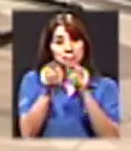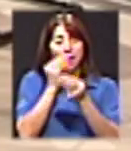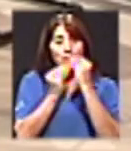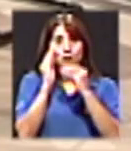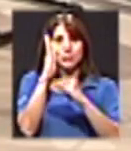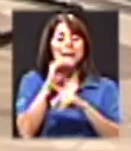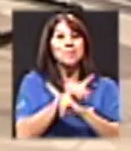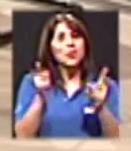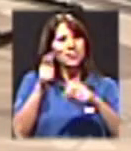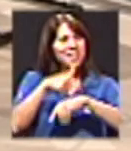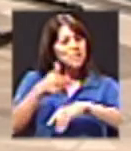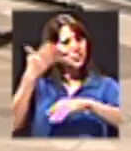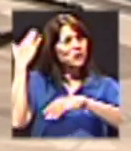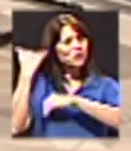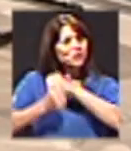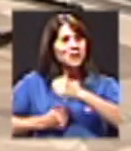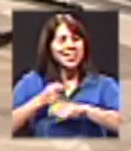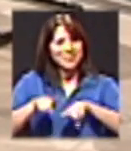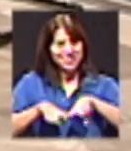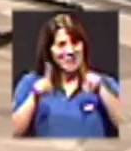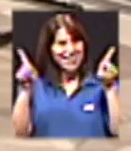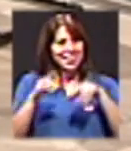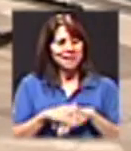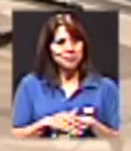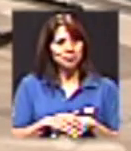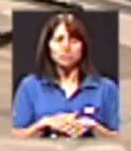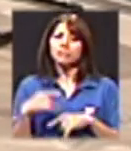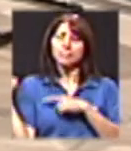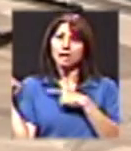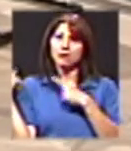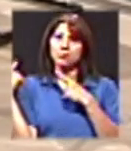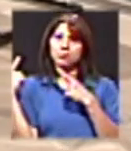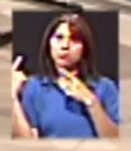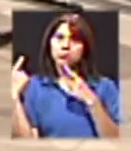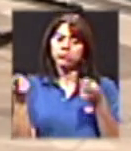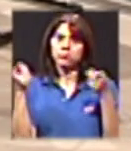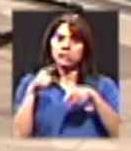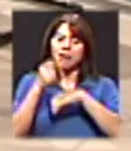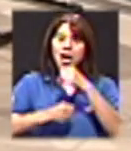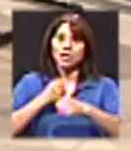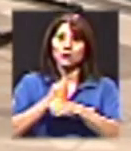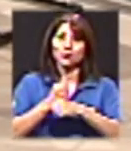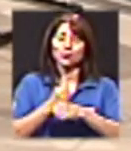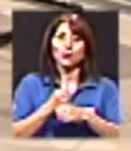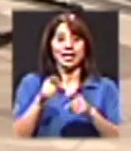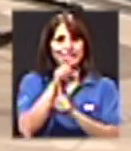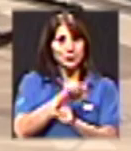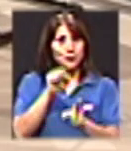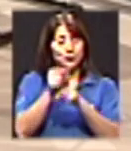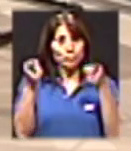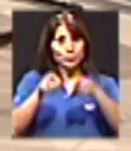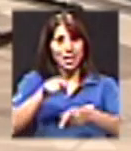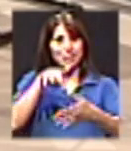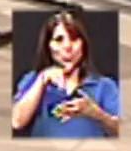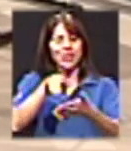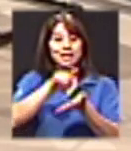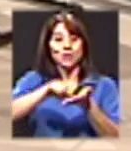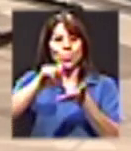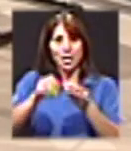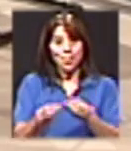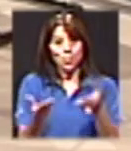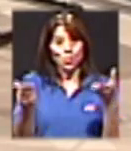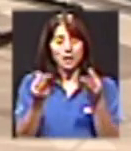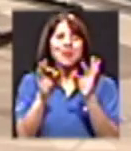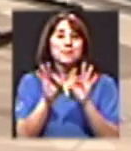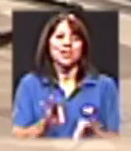yo considero, viendo lo que ha ocurrido en estos años que han pasado, el hecho de tener la experiencia en una escuela pública es importante para tener una